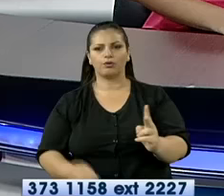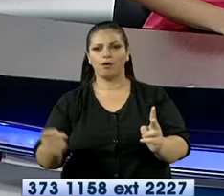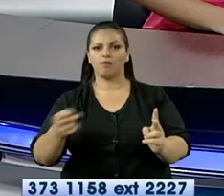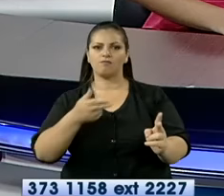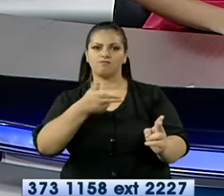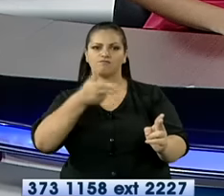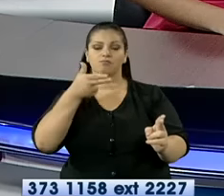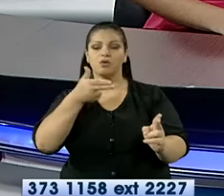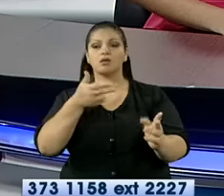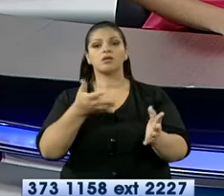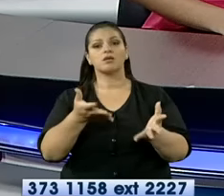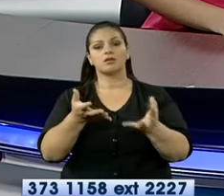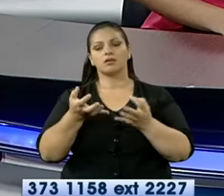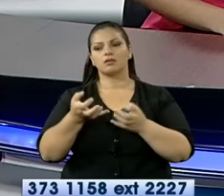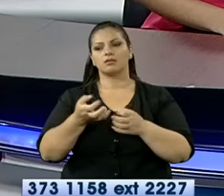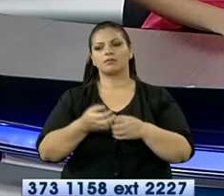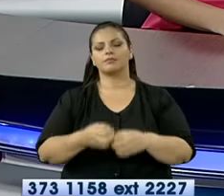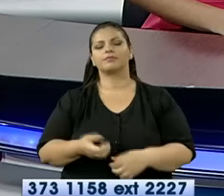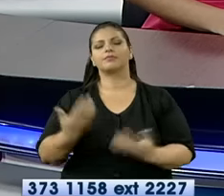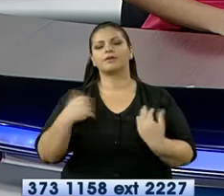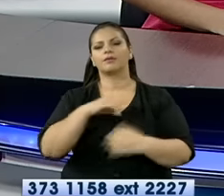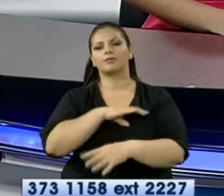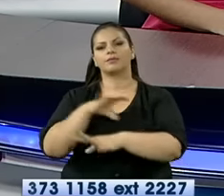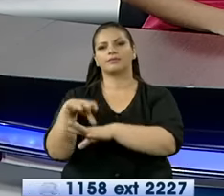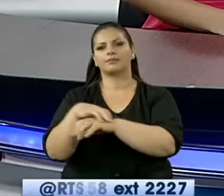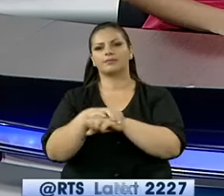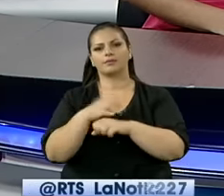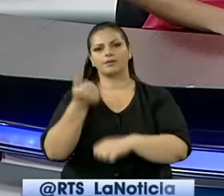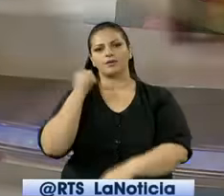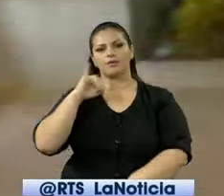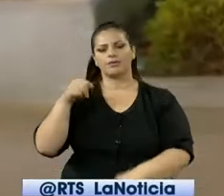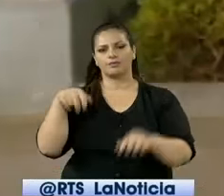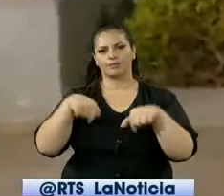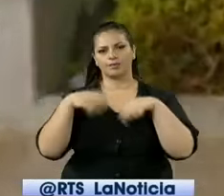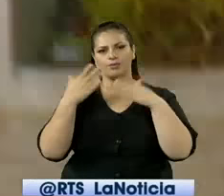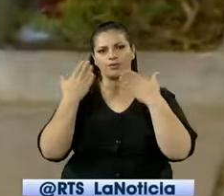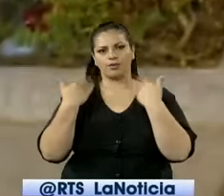la noche del jueves en el suburbio de Guayaquil.